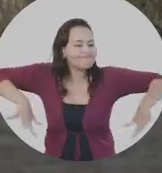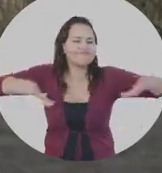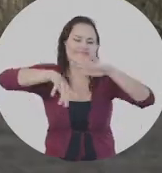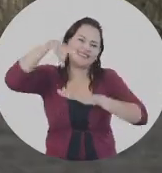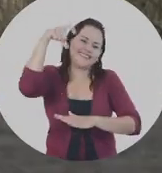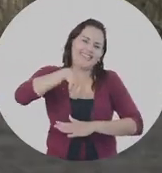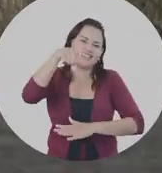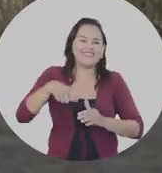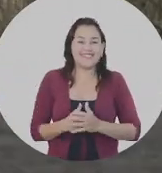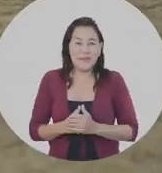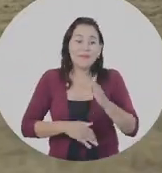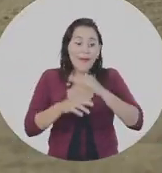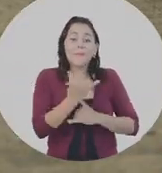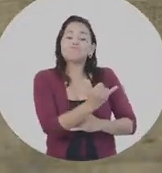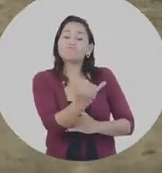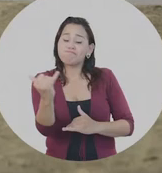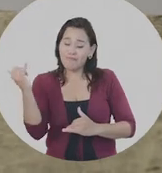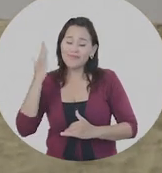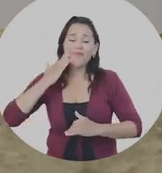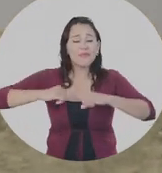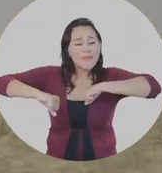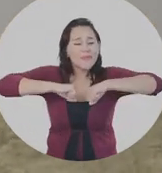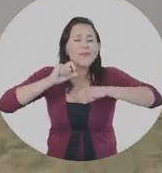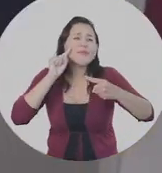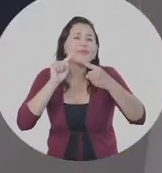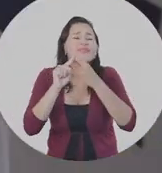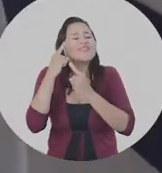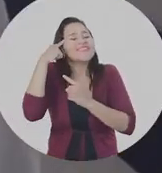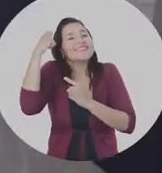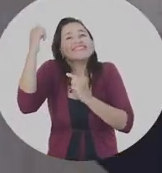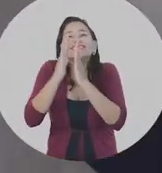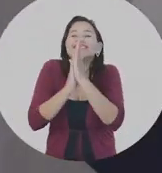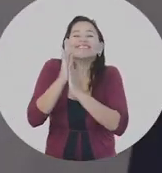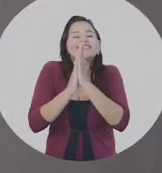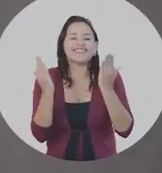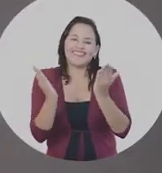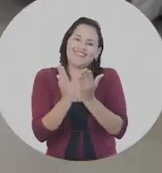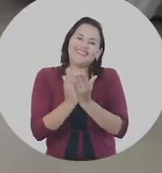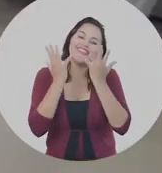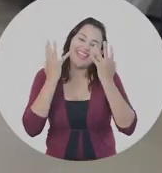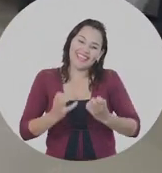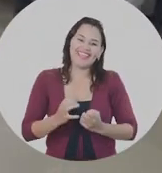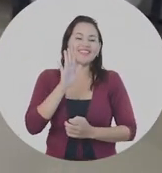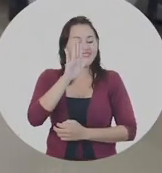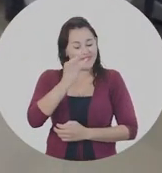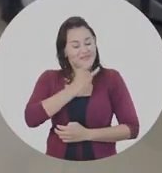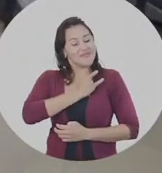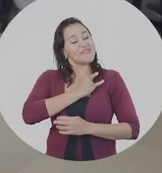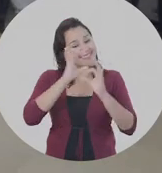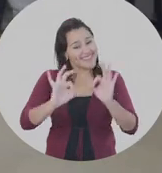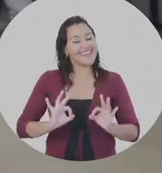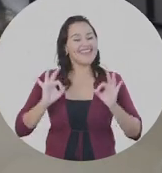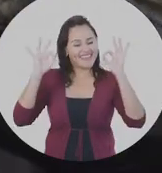acordes para un territorio repleto de necesidades y de jóvenes emprendedores que sueñan con transformar su